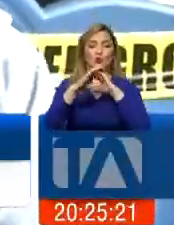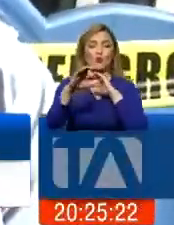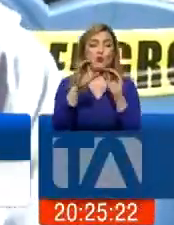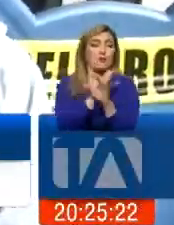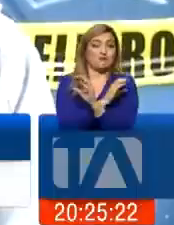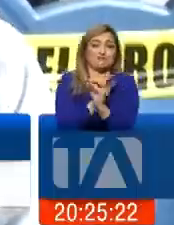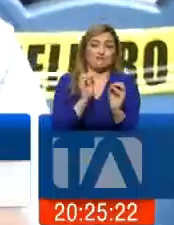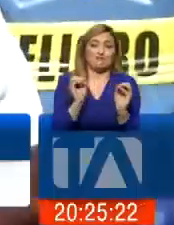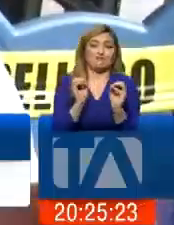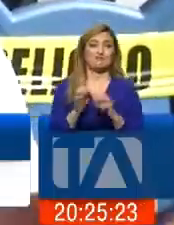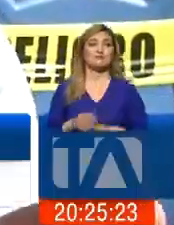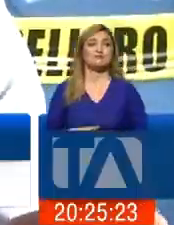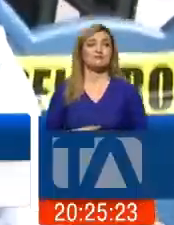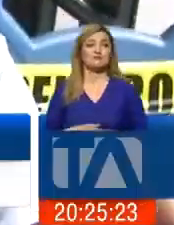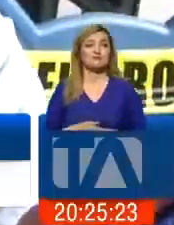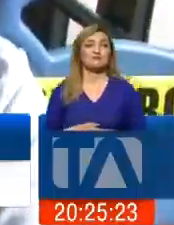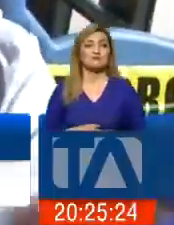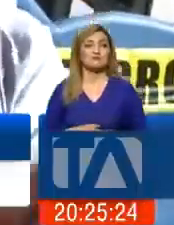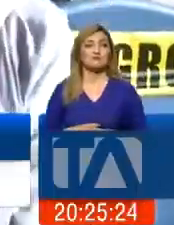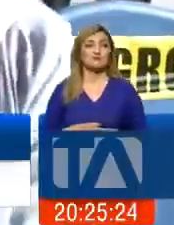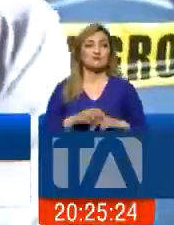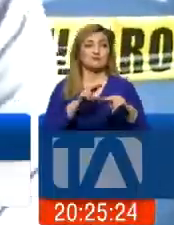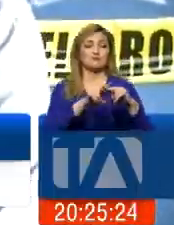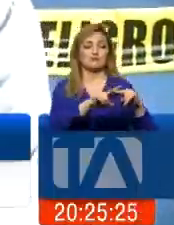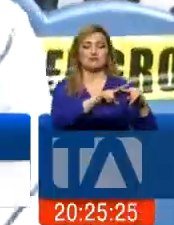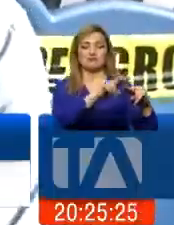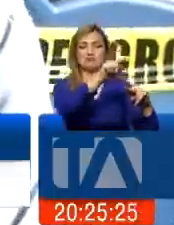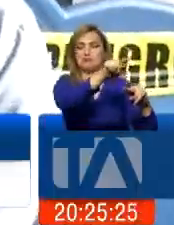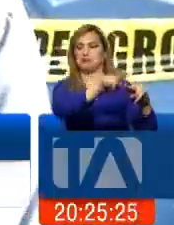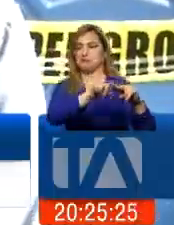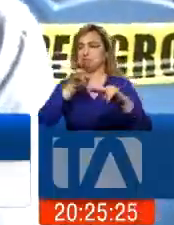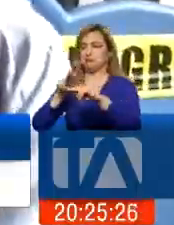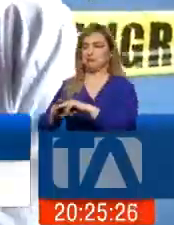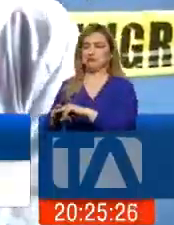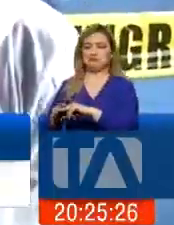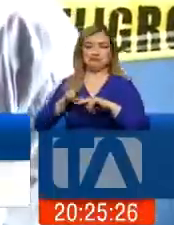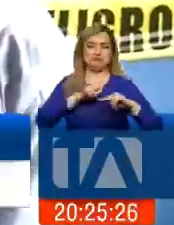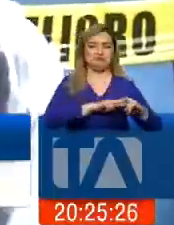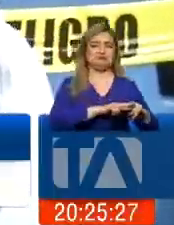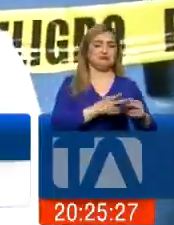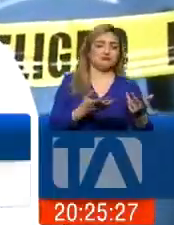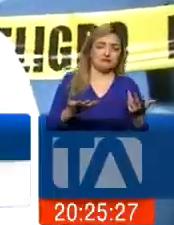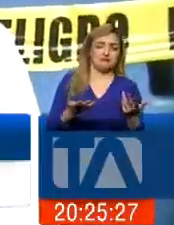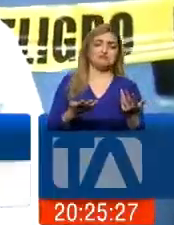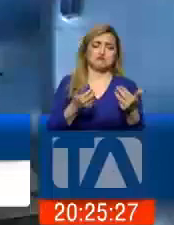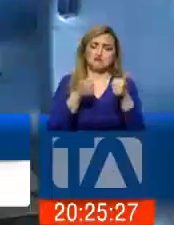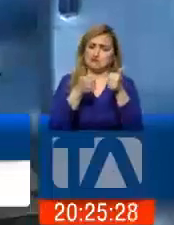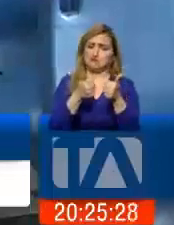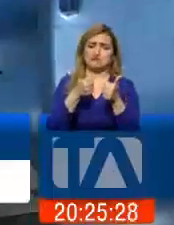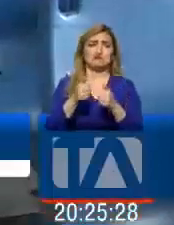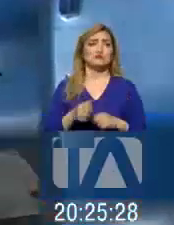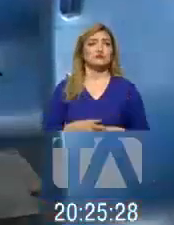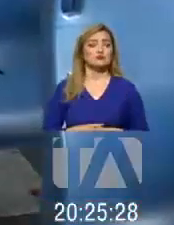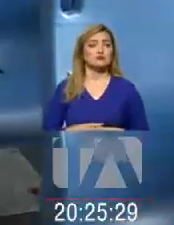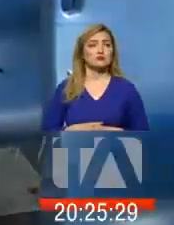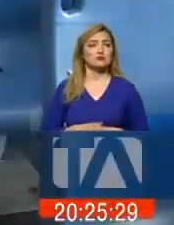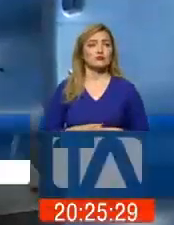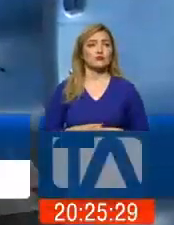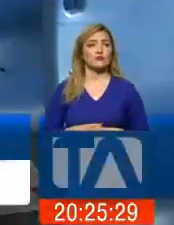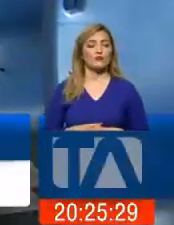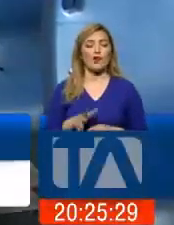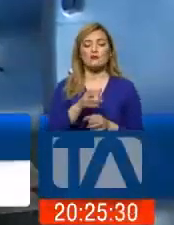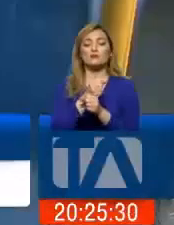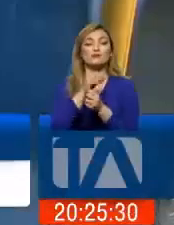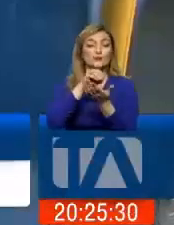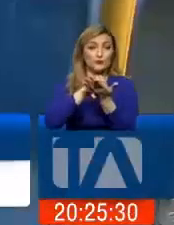vacío y prácticamente nos sentamos uno por asiento. Y eso es favorable para todos. Entre las medidas de seguridad